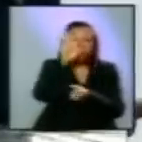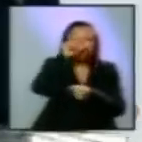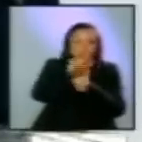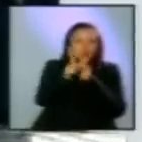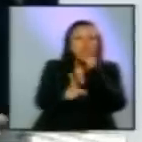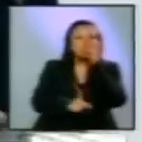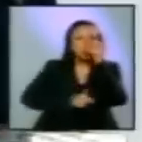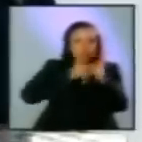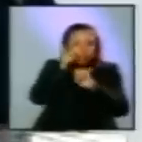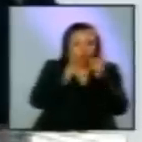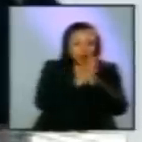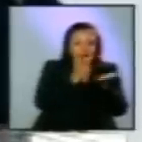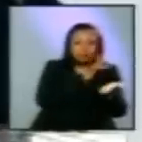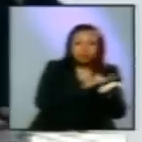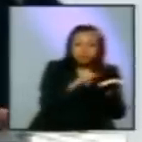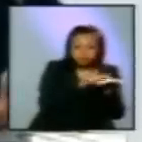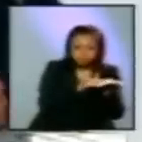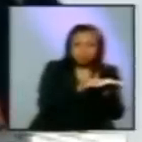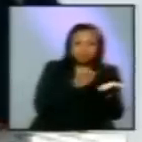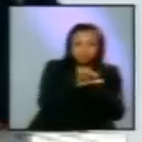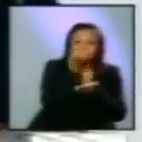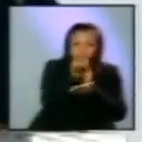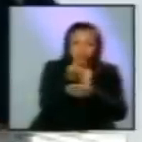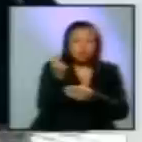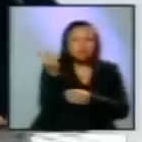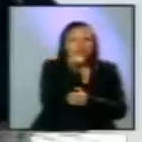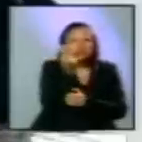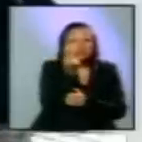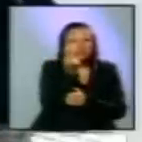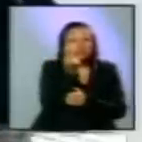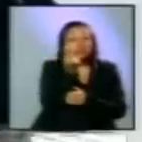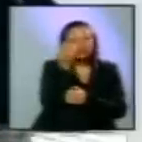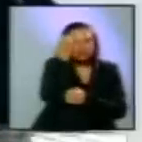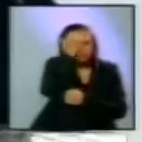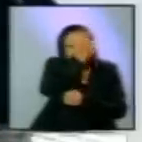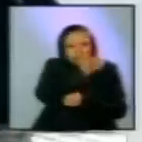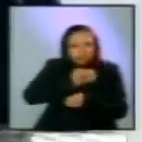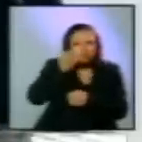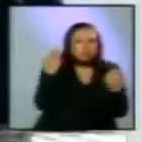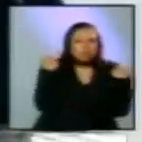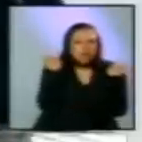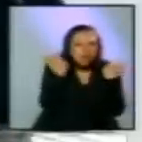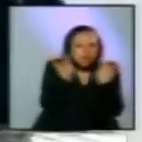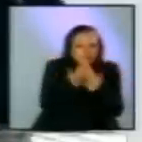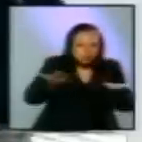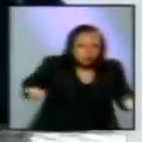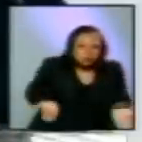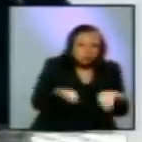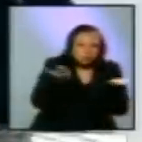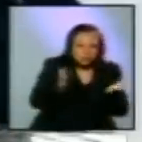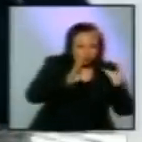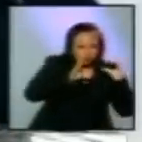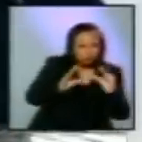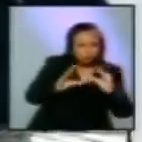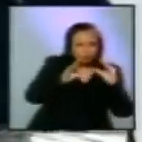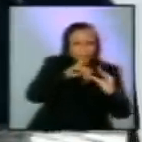practiquen deporte y lean libros. Necesitamos seguir impulsando la evaluación de los maestros, capacitándoles de